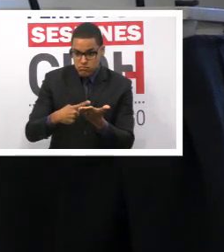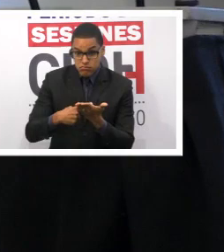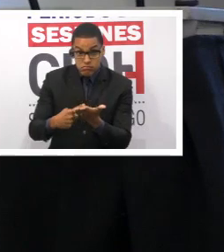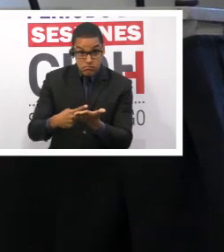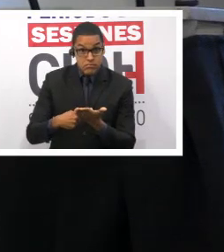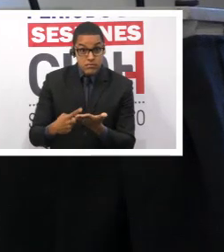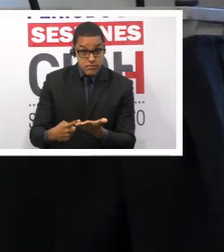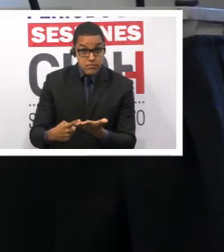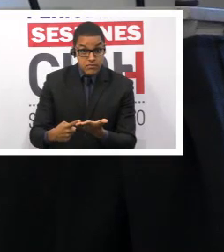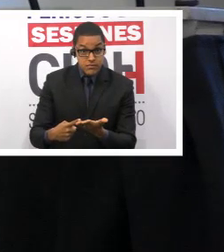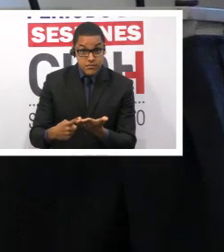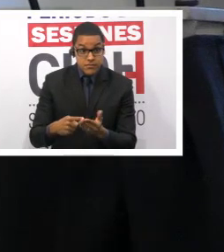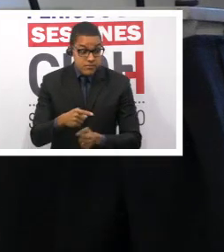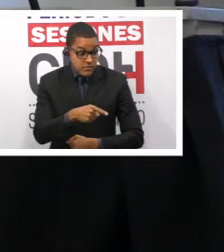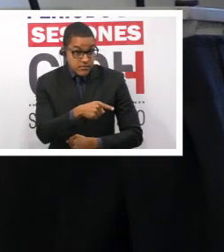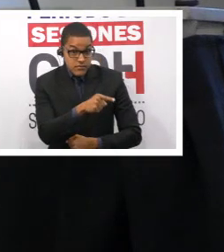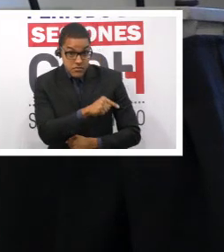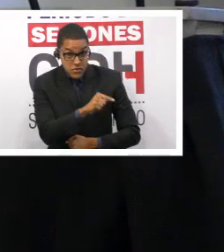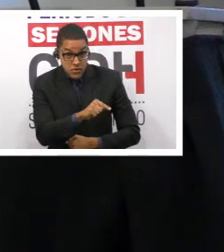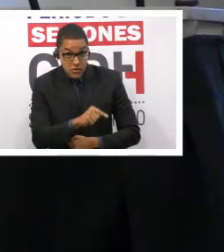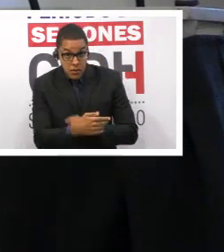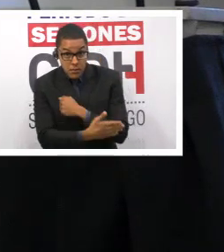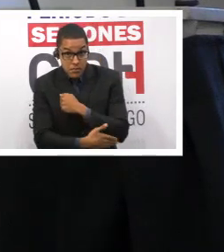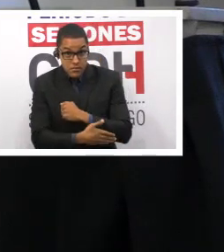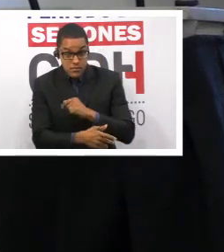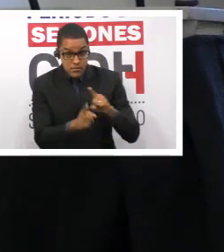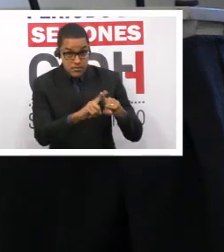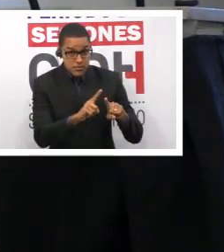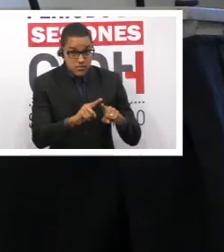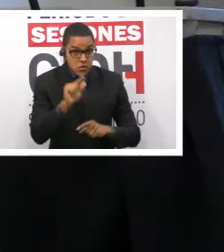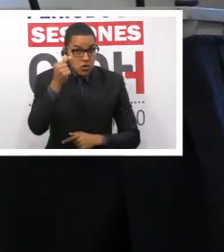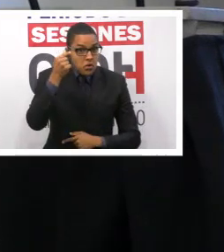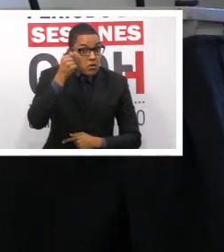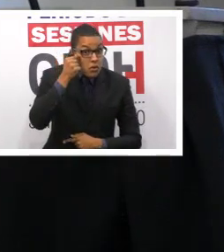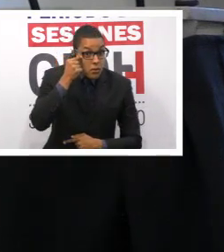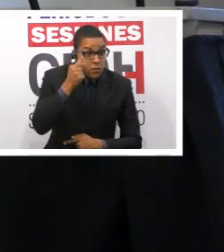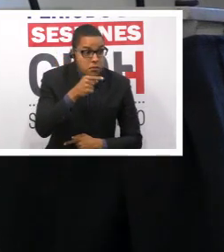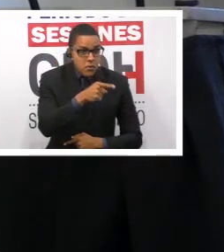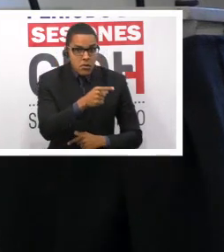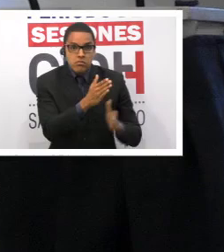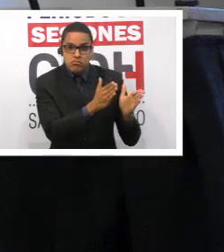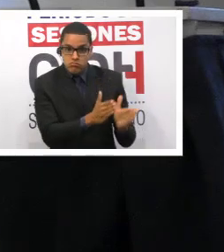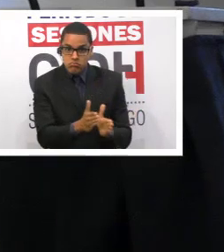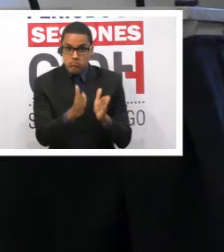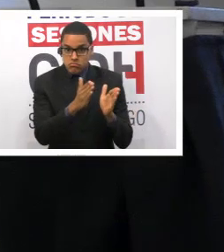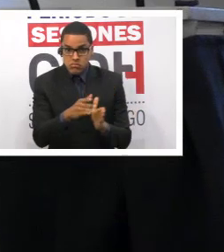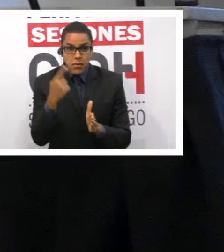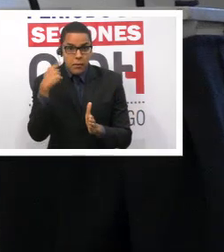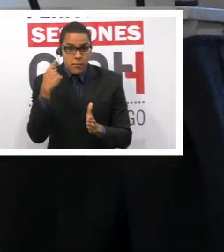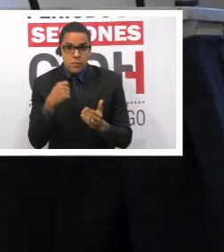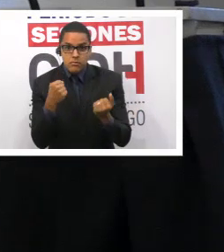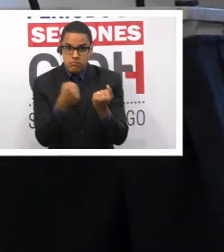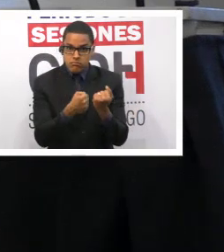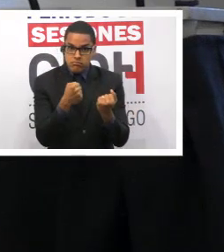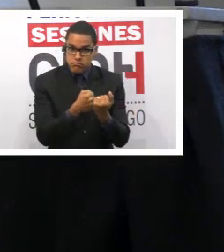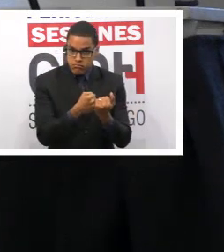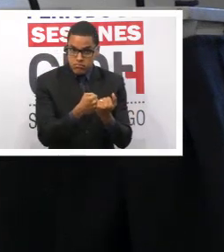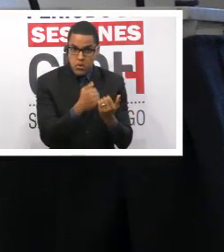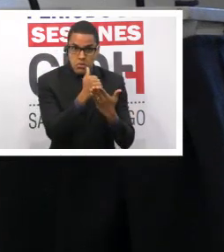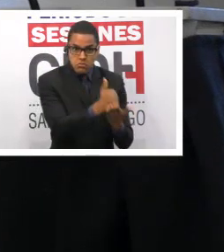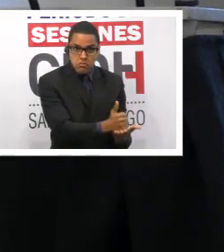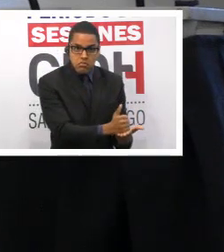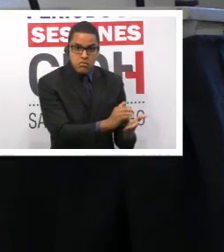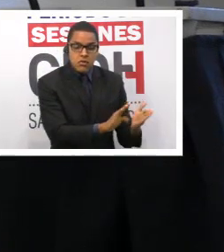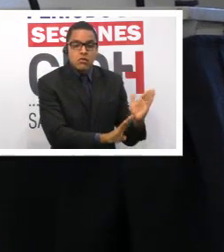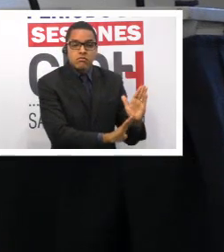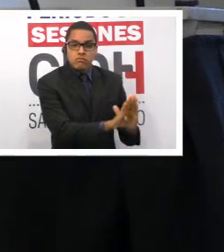los estados tenían y tienen formas alternativas de movilización de recursos en los últimos años a partir de 2015 la